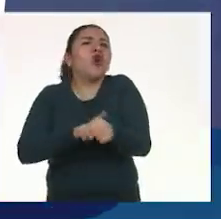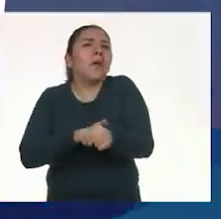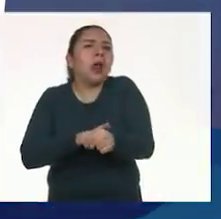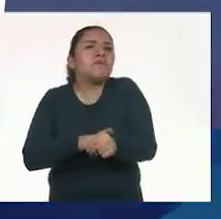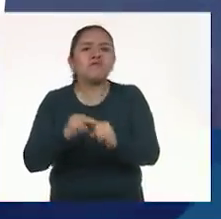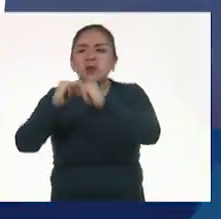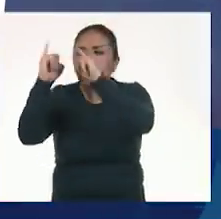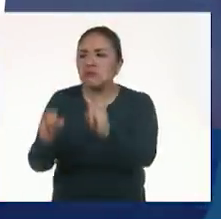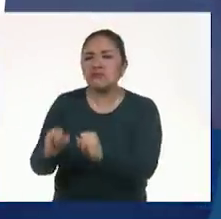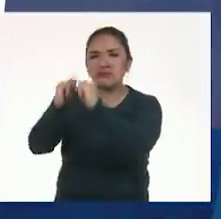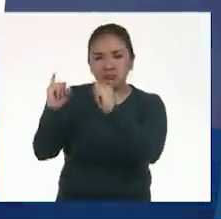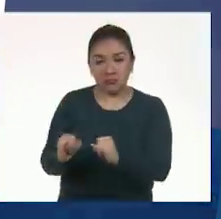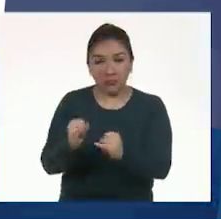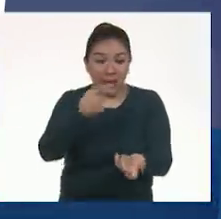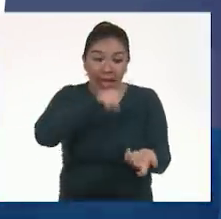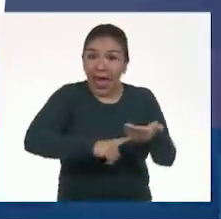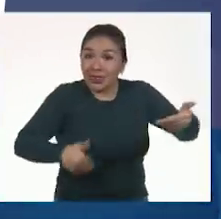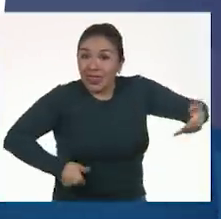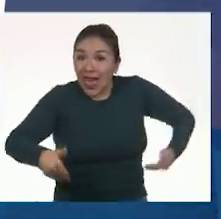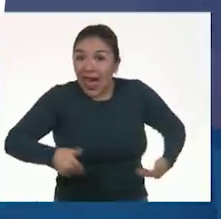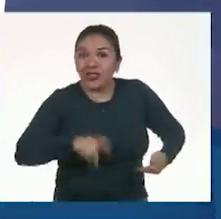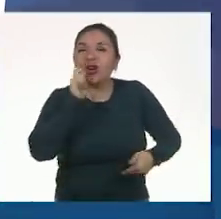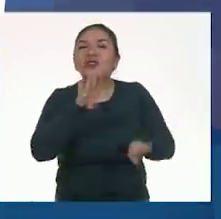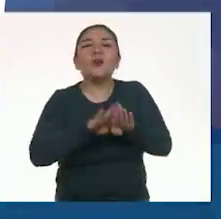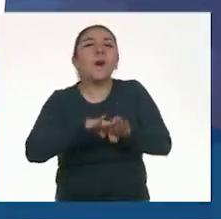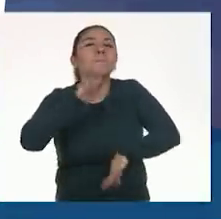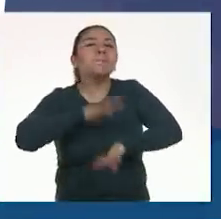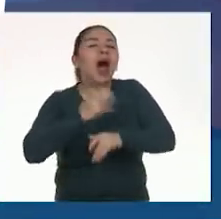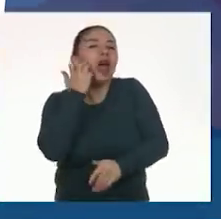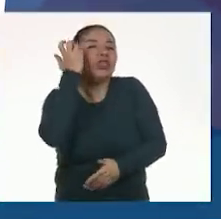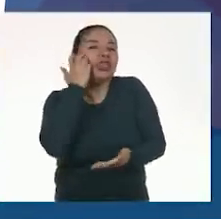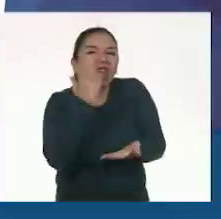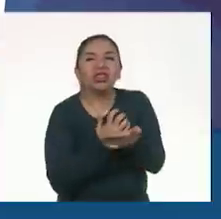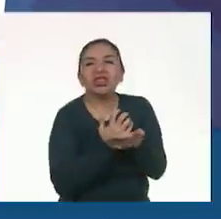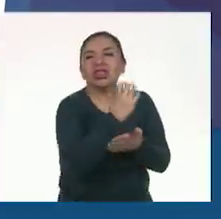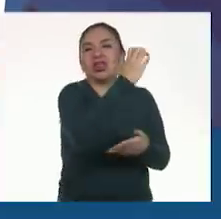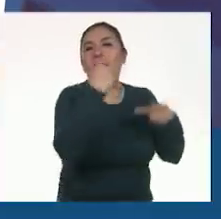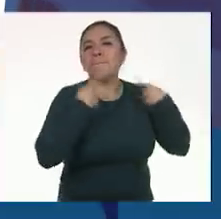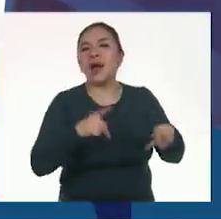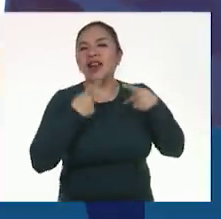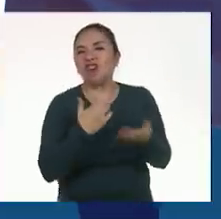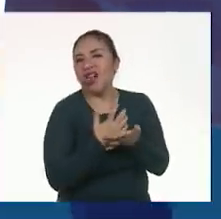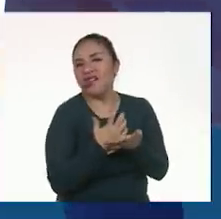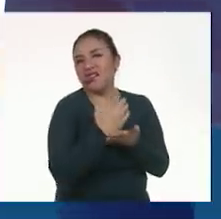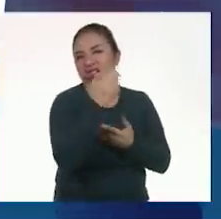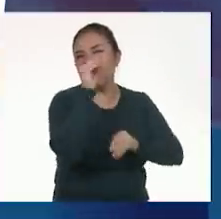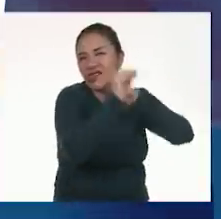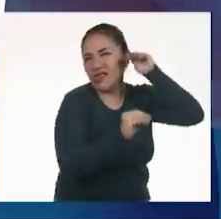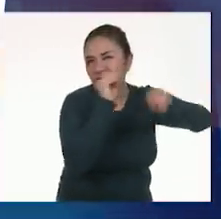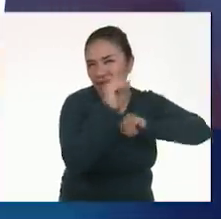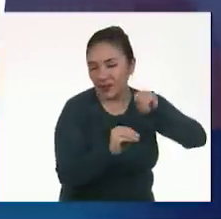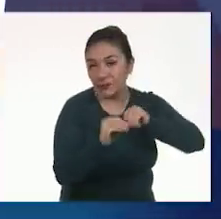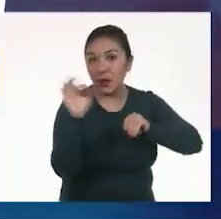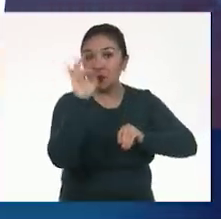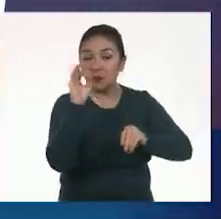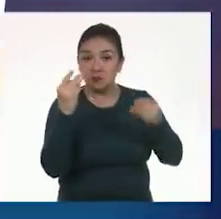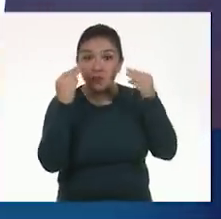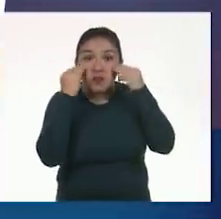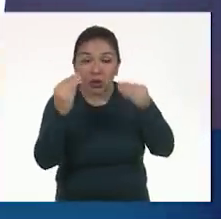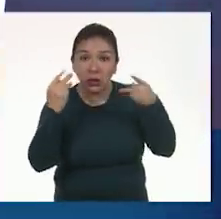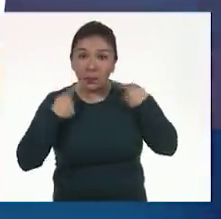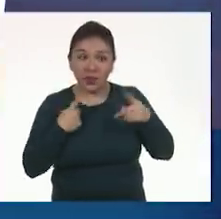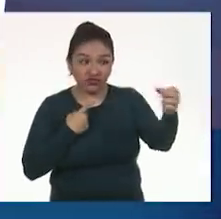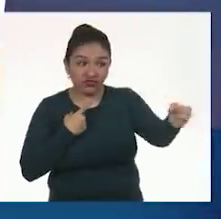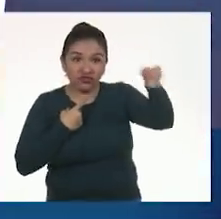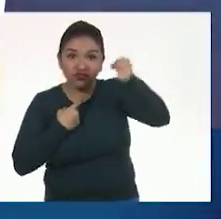las obras trágicas lo que hacen es llevar al extremo las características de una persona y cuando nos muestran a el personaje